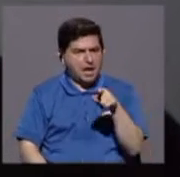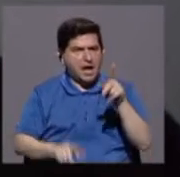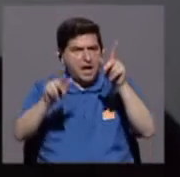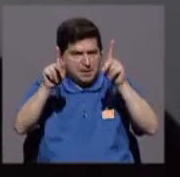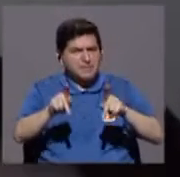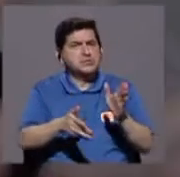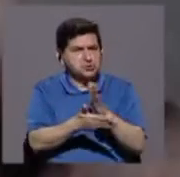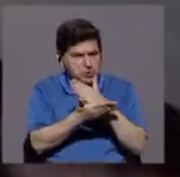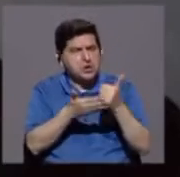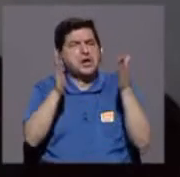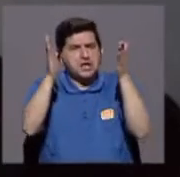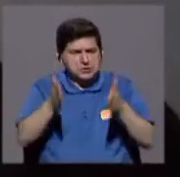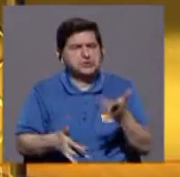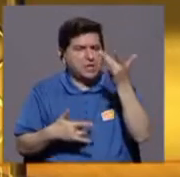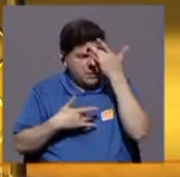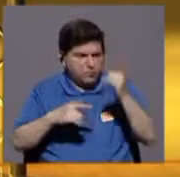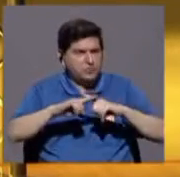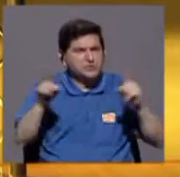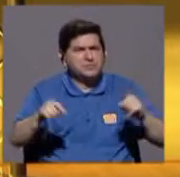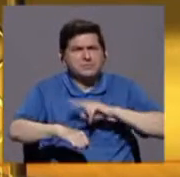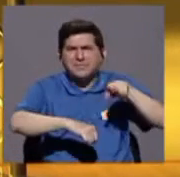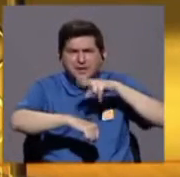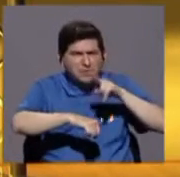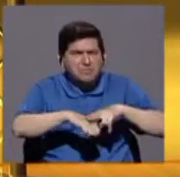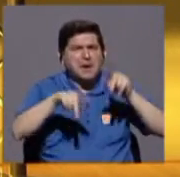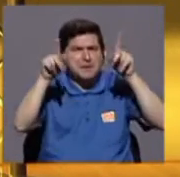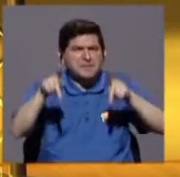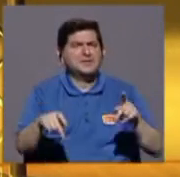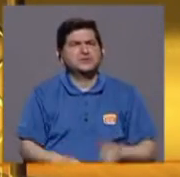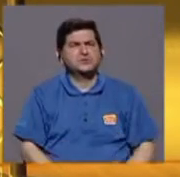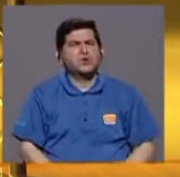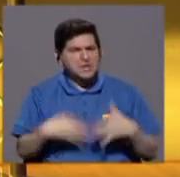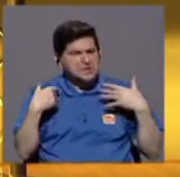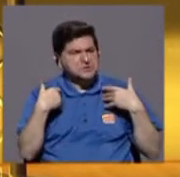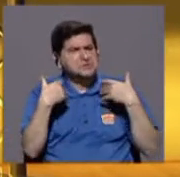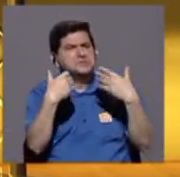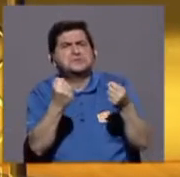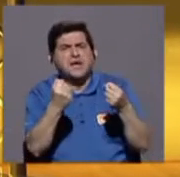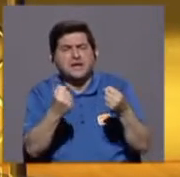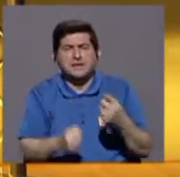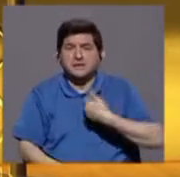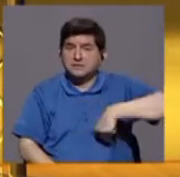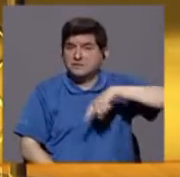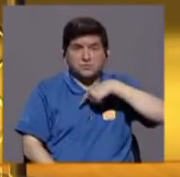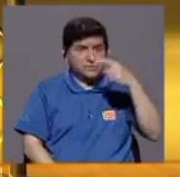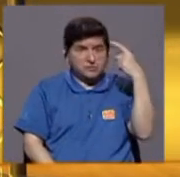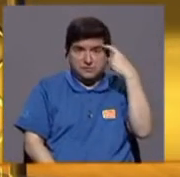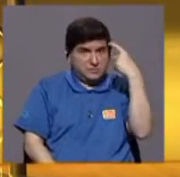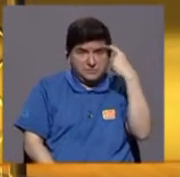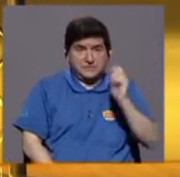enferma, ciertamente, pero en promedio la gente tiende a estar más sana de lo que pensábamos.